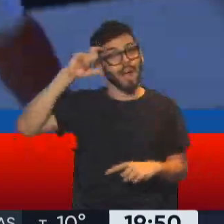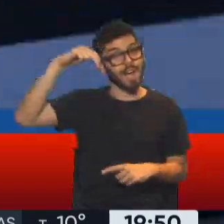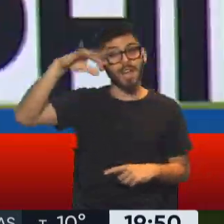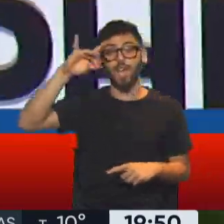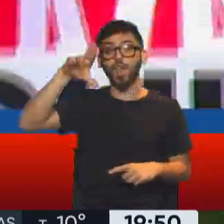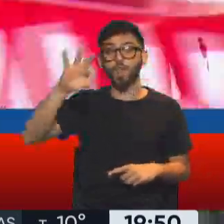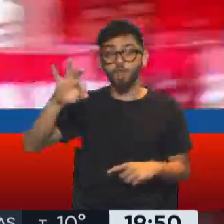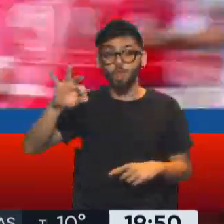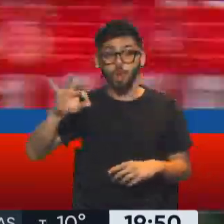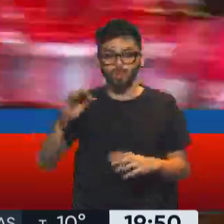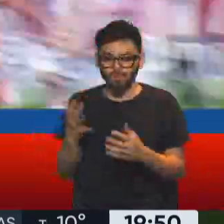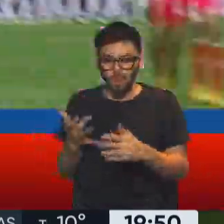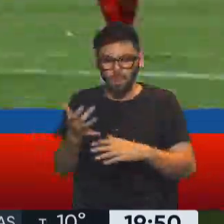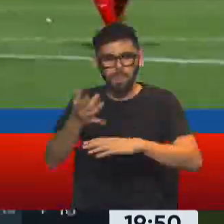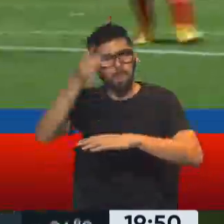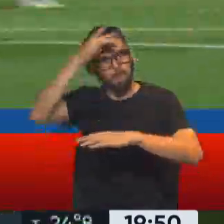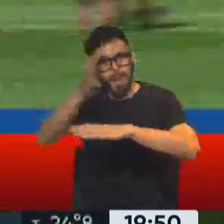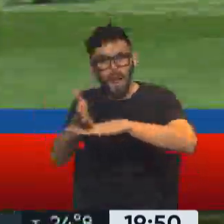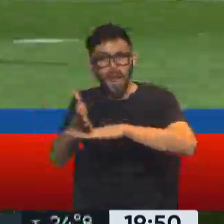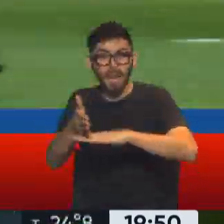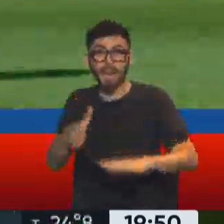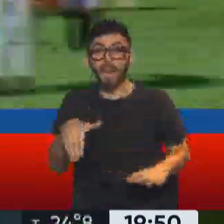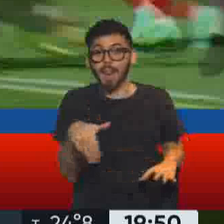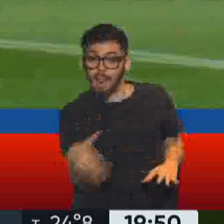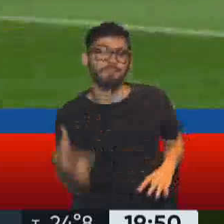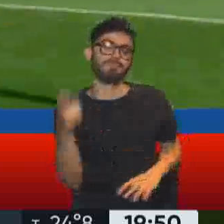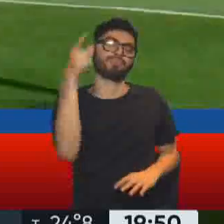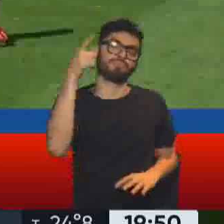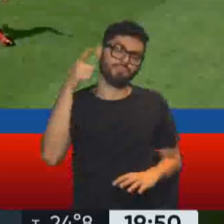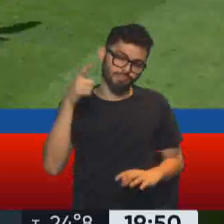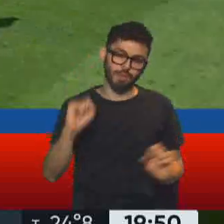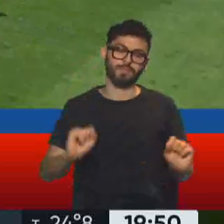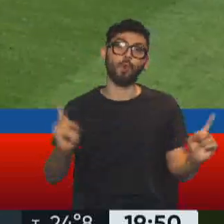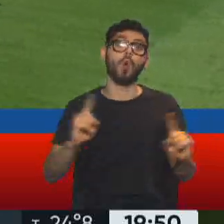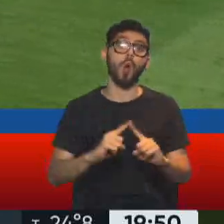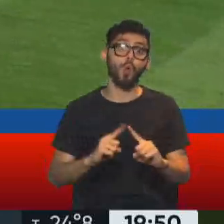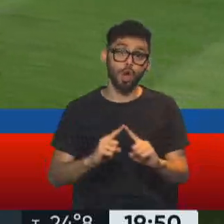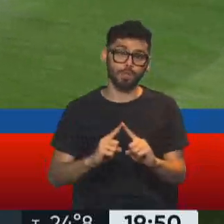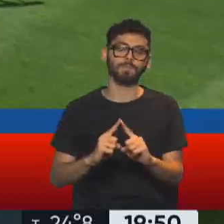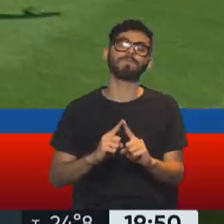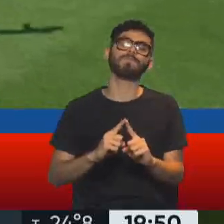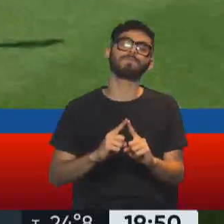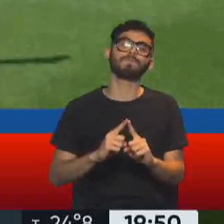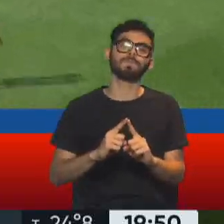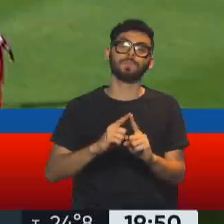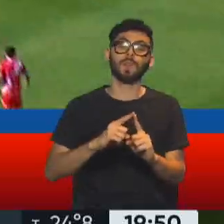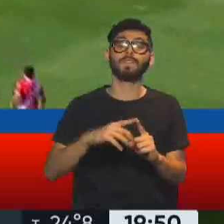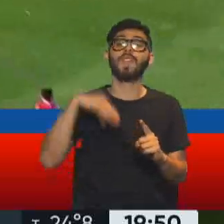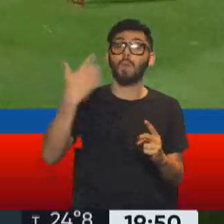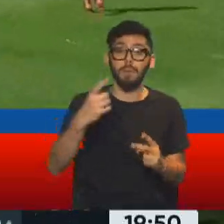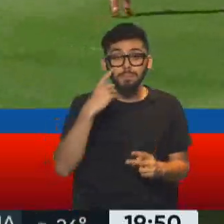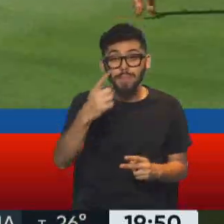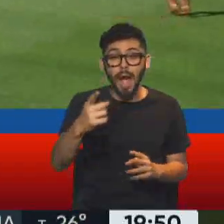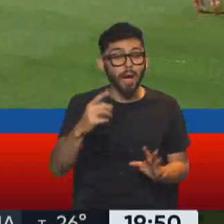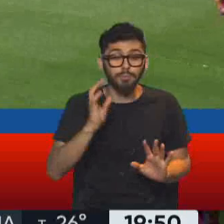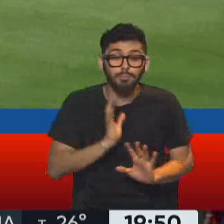2 metros delante del punto penal después de la gambeta, empata el partido, era el 1-1. Y después, miren este gol,